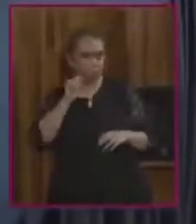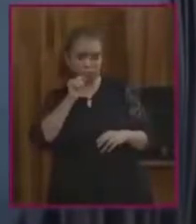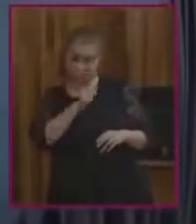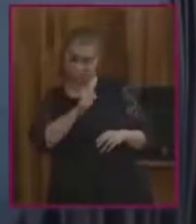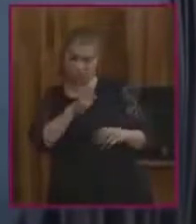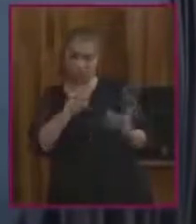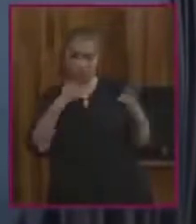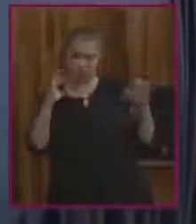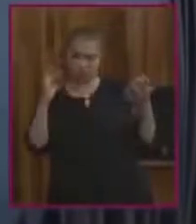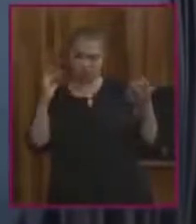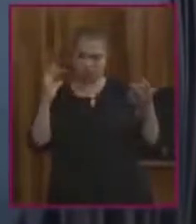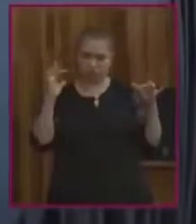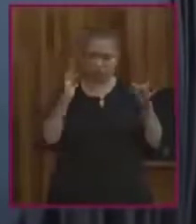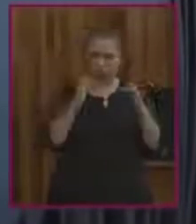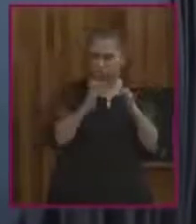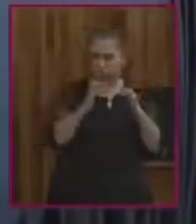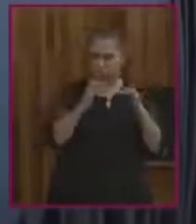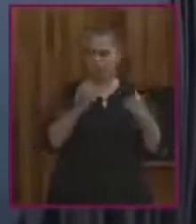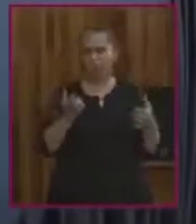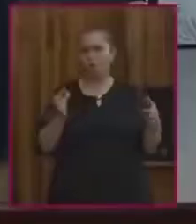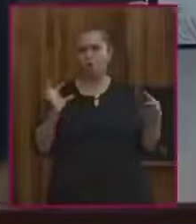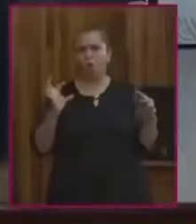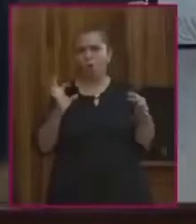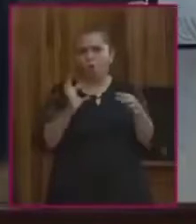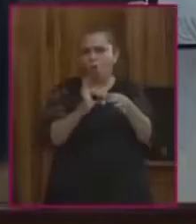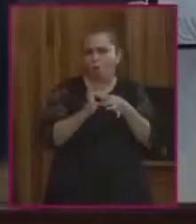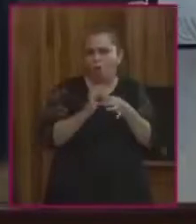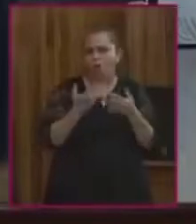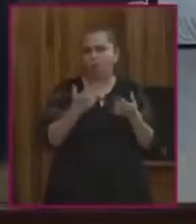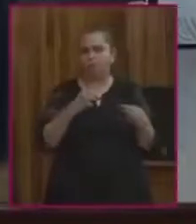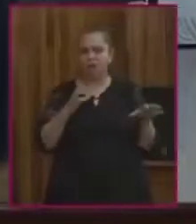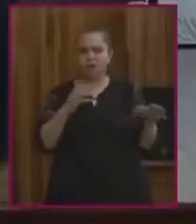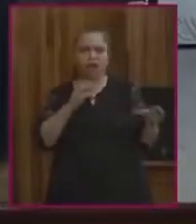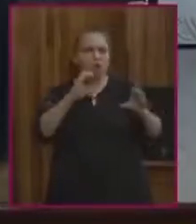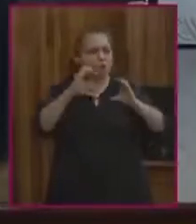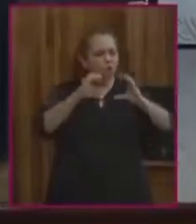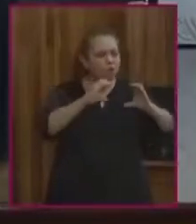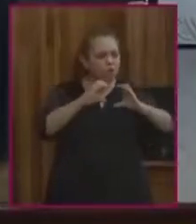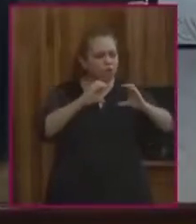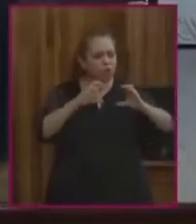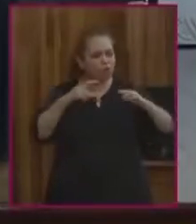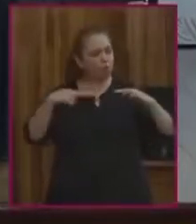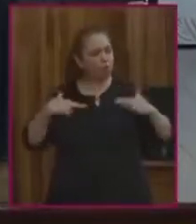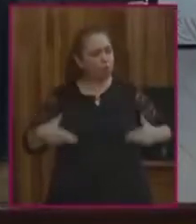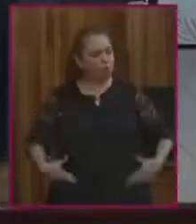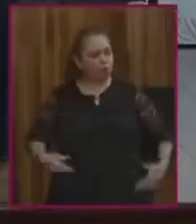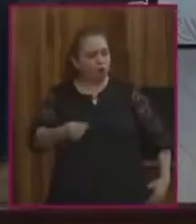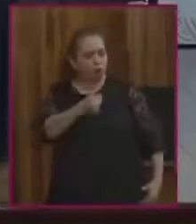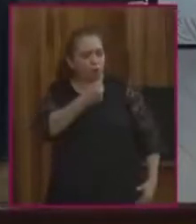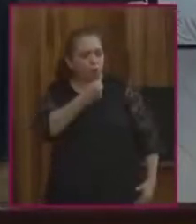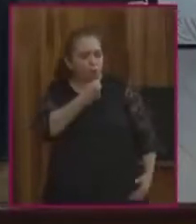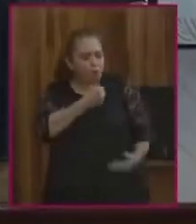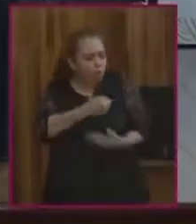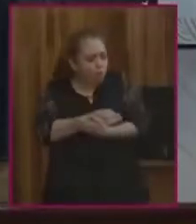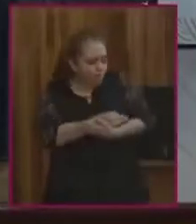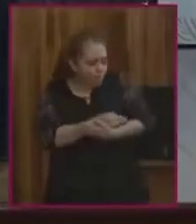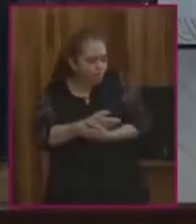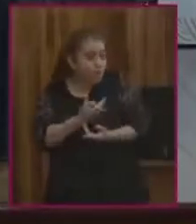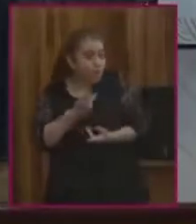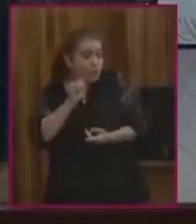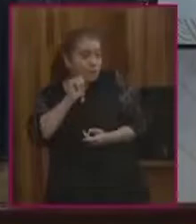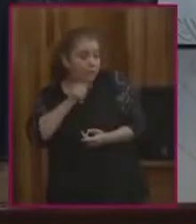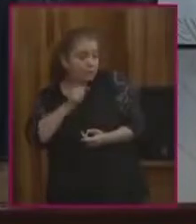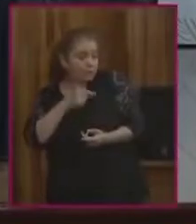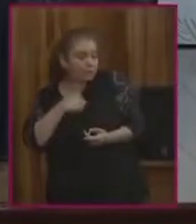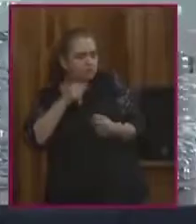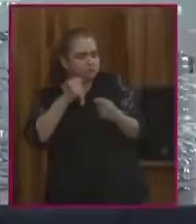siquiera conectándonos en una comunicación humana con un bebé. Entonces se necesita percibir las